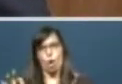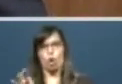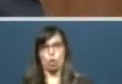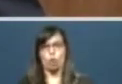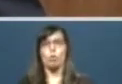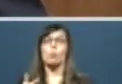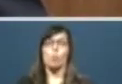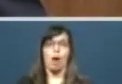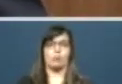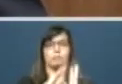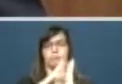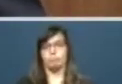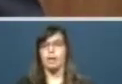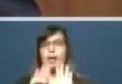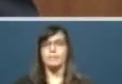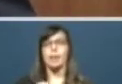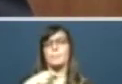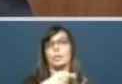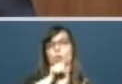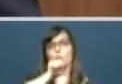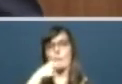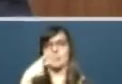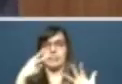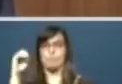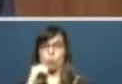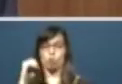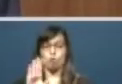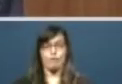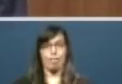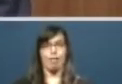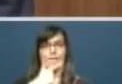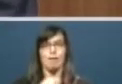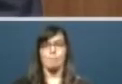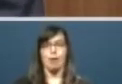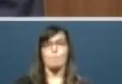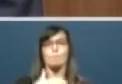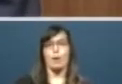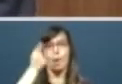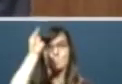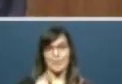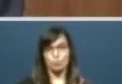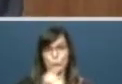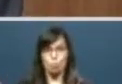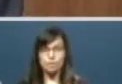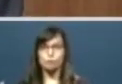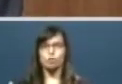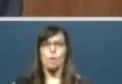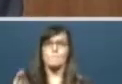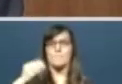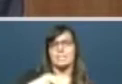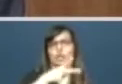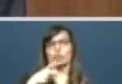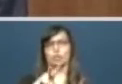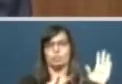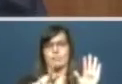-1 27 % posibilitando con ello incremento presupuestario de casi 278 millones